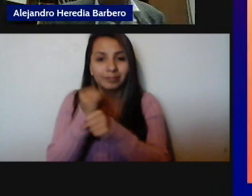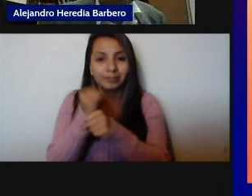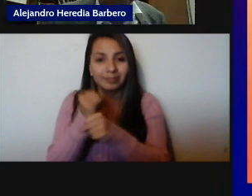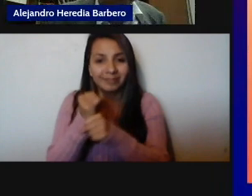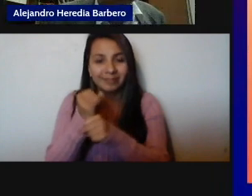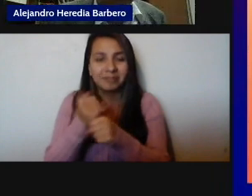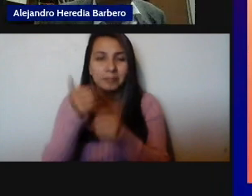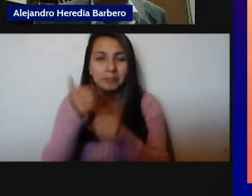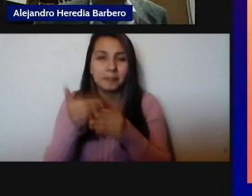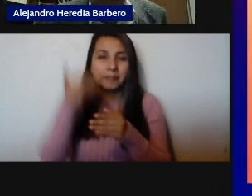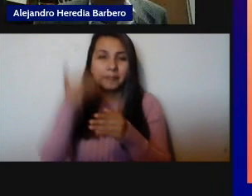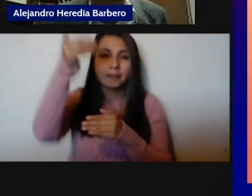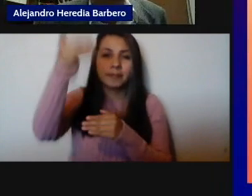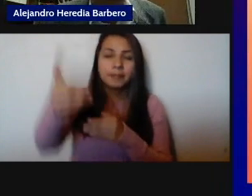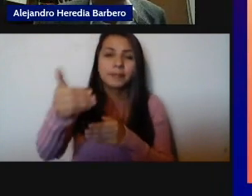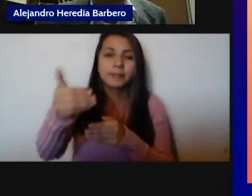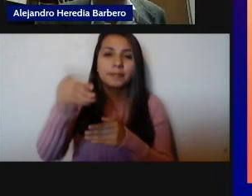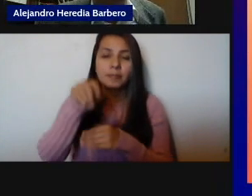En otro estudio